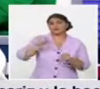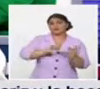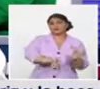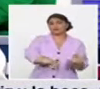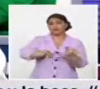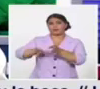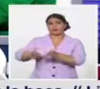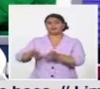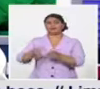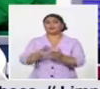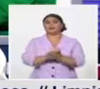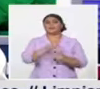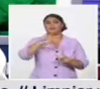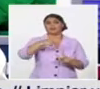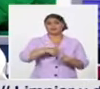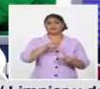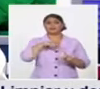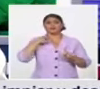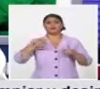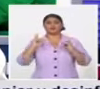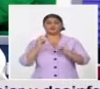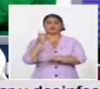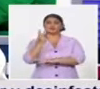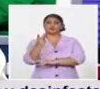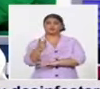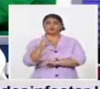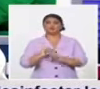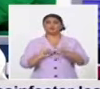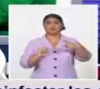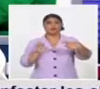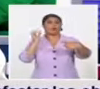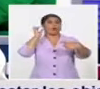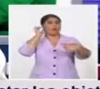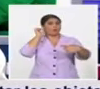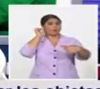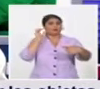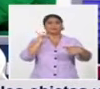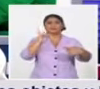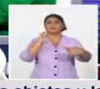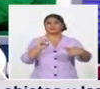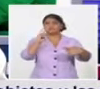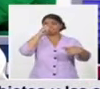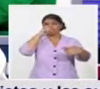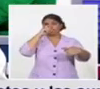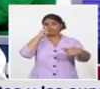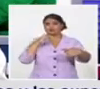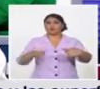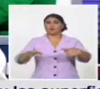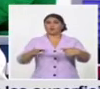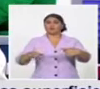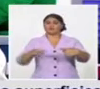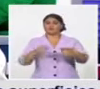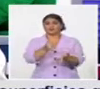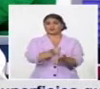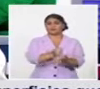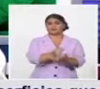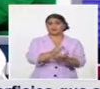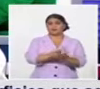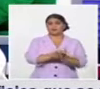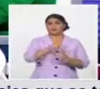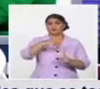COVID-19. Una paciente de 60 años de edad del municipio de Matanzas, con antecedentes